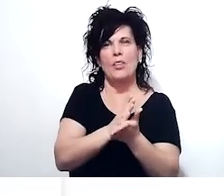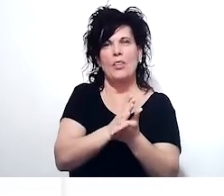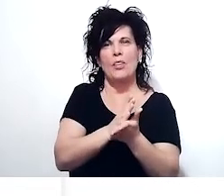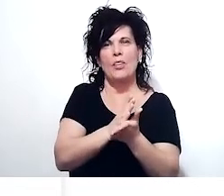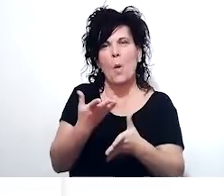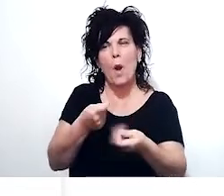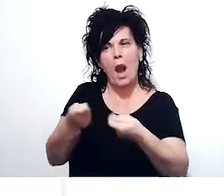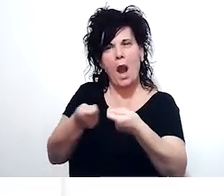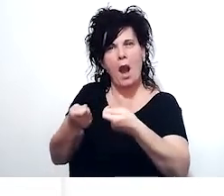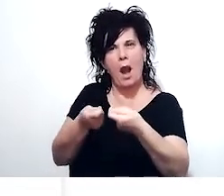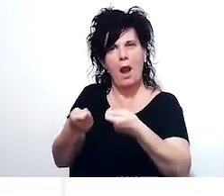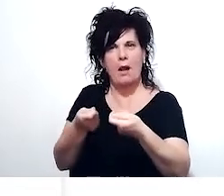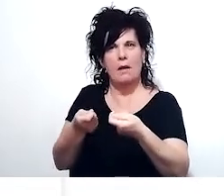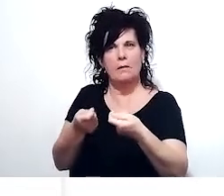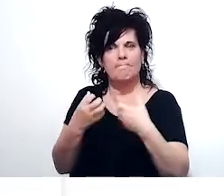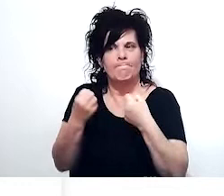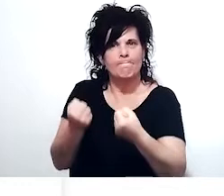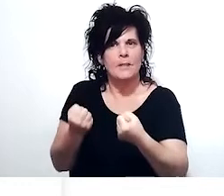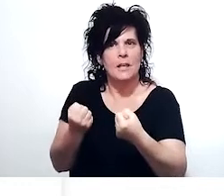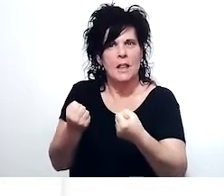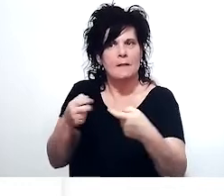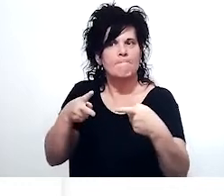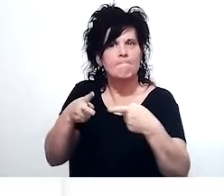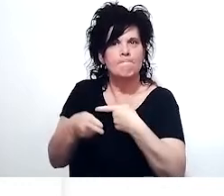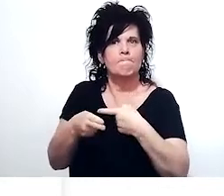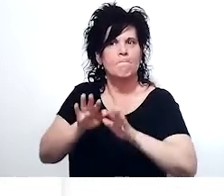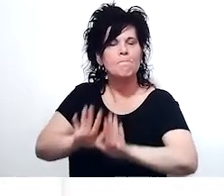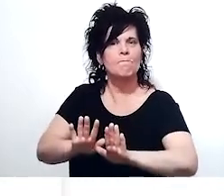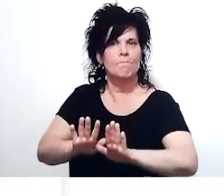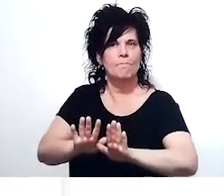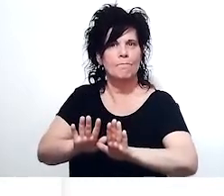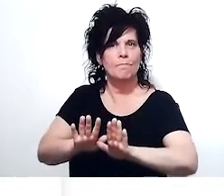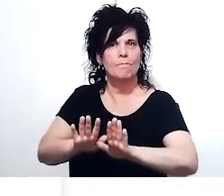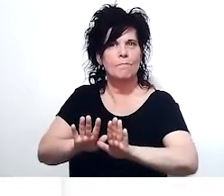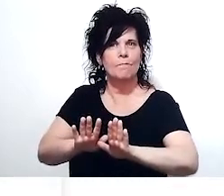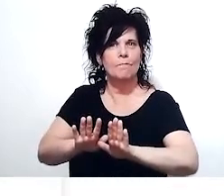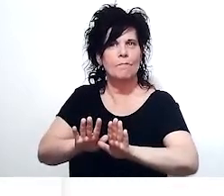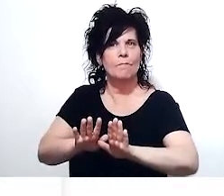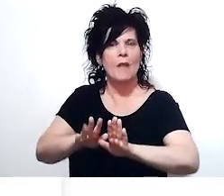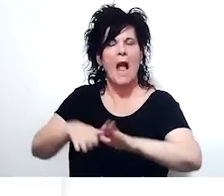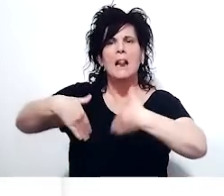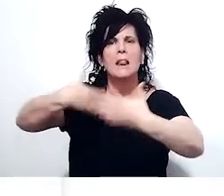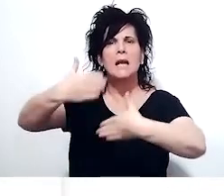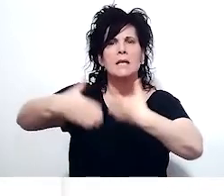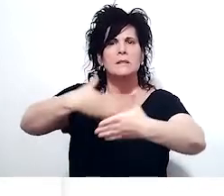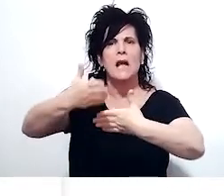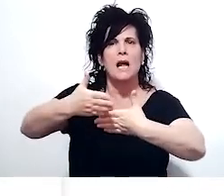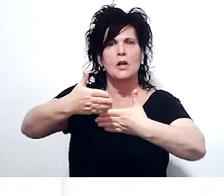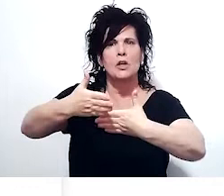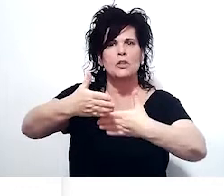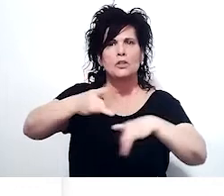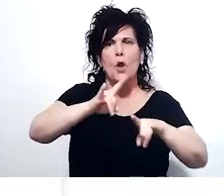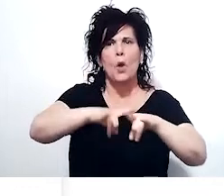de regulaciones que tratan un poco de poner freno al amplio desarrollo de